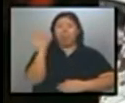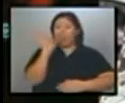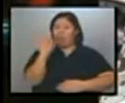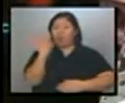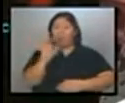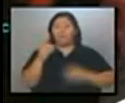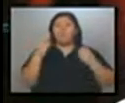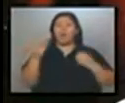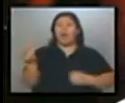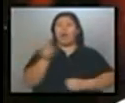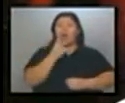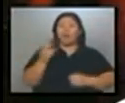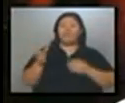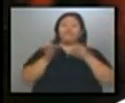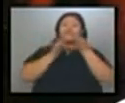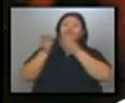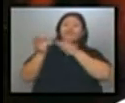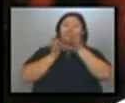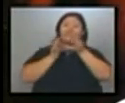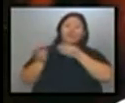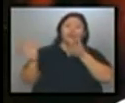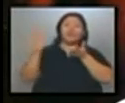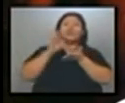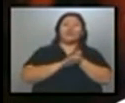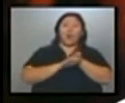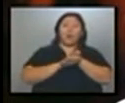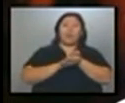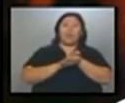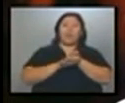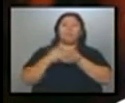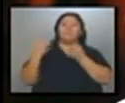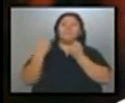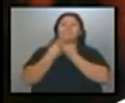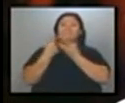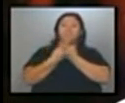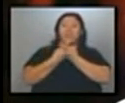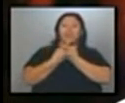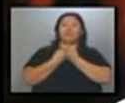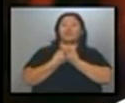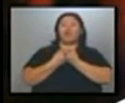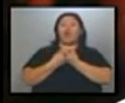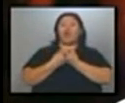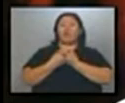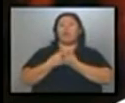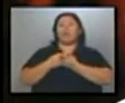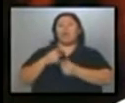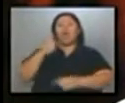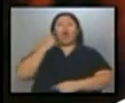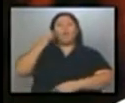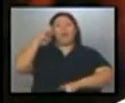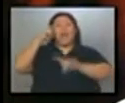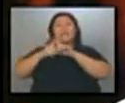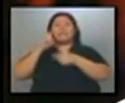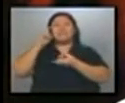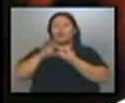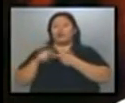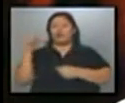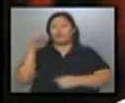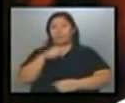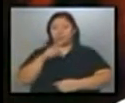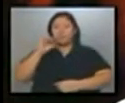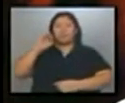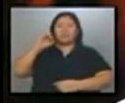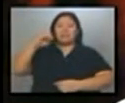están hablando de una pelea que tienen con Maxi López. Mm. Acá está caminando por Miami en estas horas Wanda Nara con Maxi Icardi,